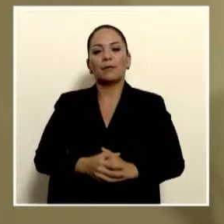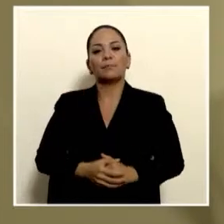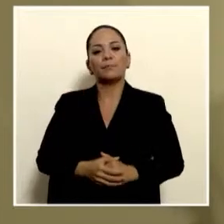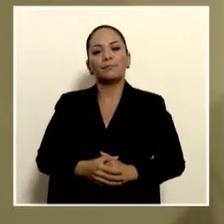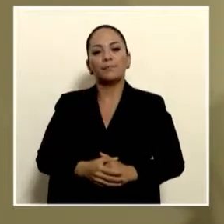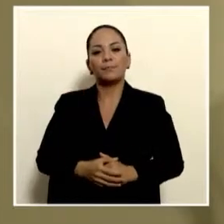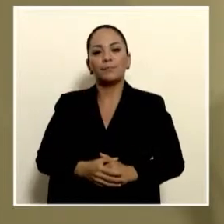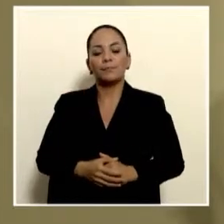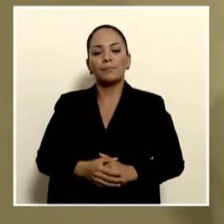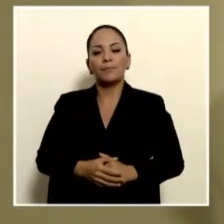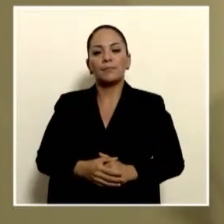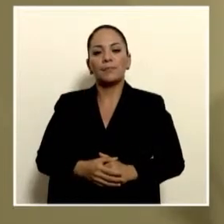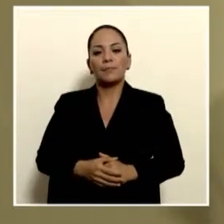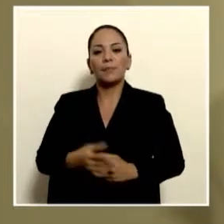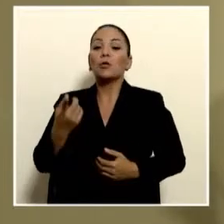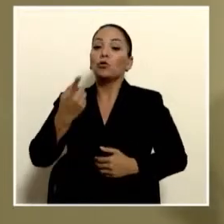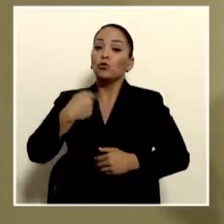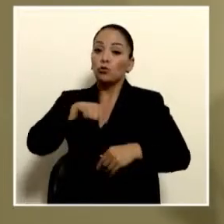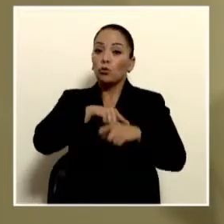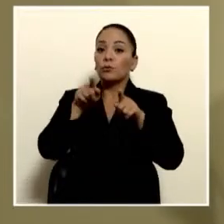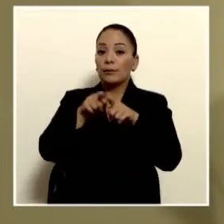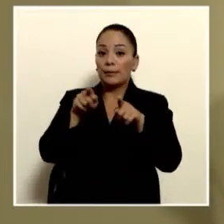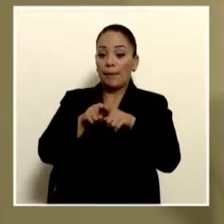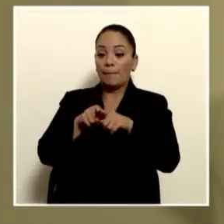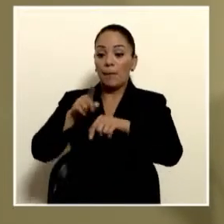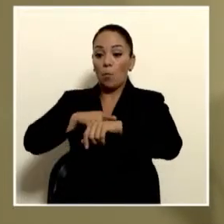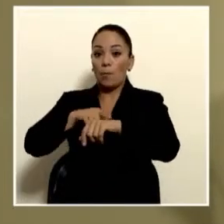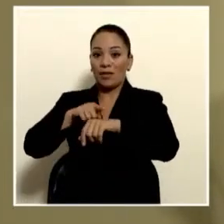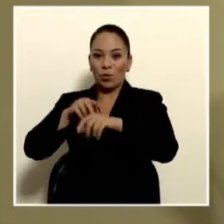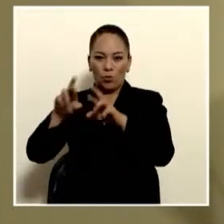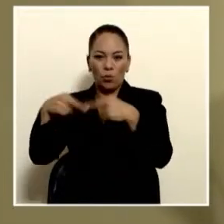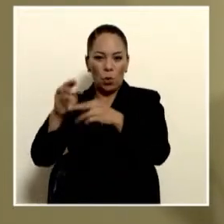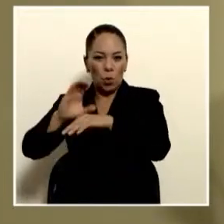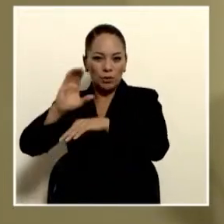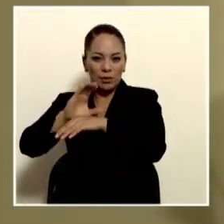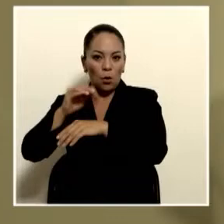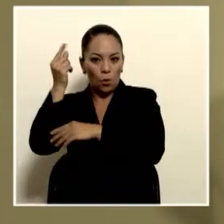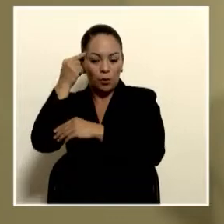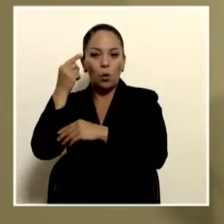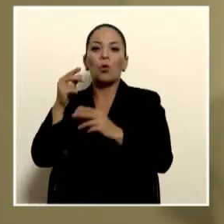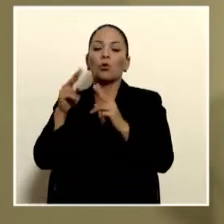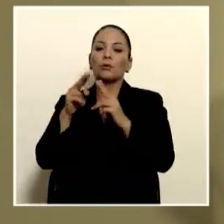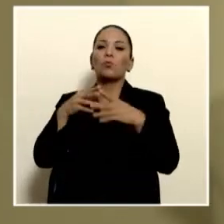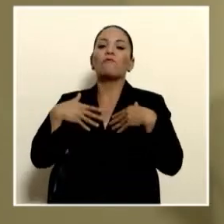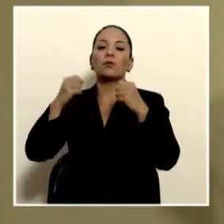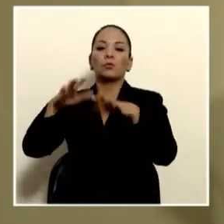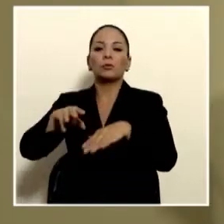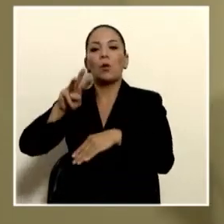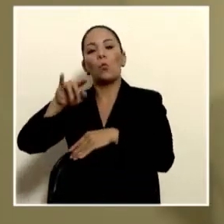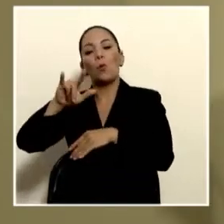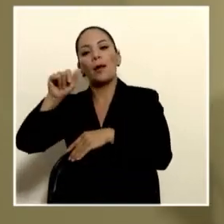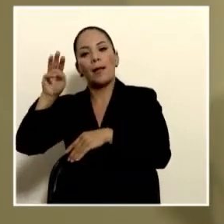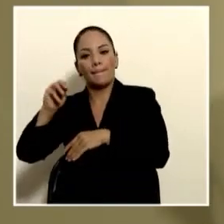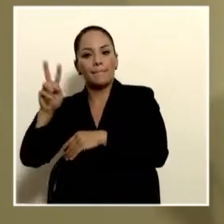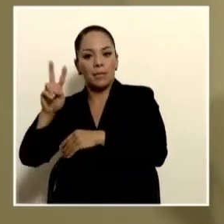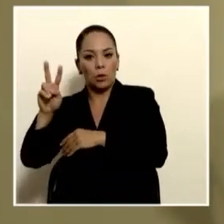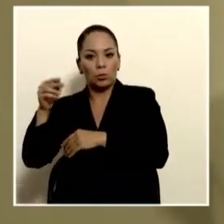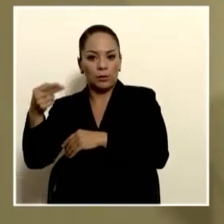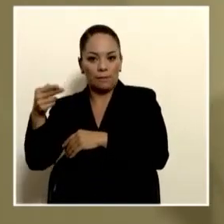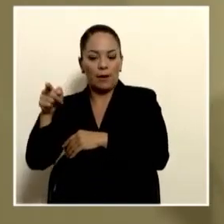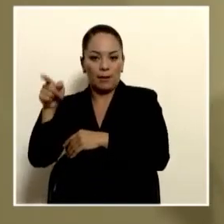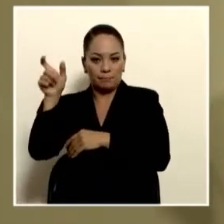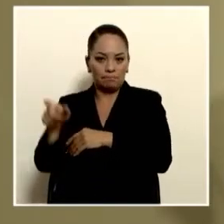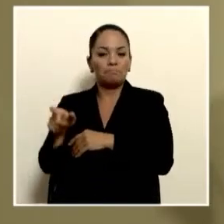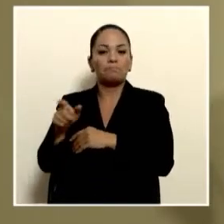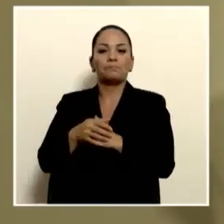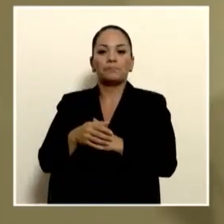Conocimos también en el Consejo de Gobierno la renuncia irrevocable del señor William Villalobos Herrera,